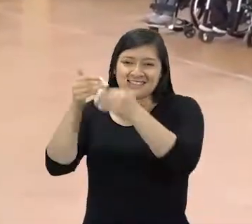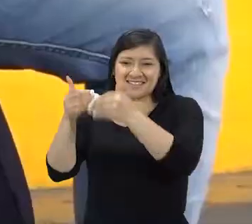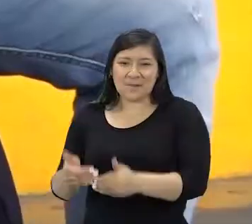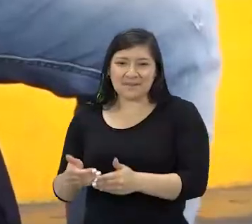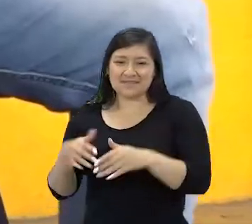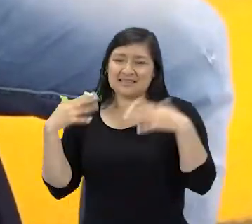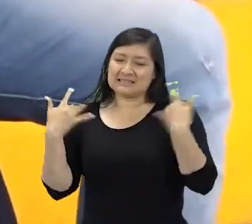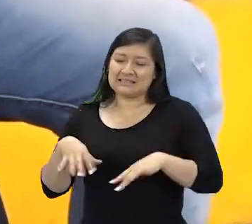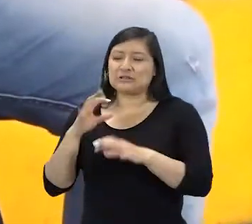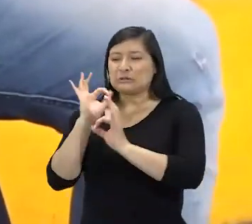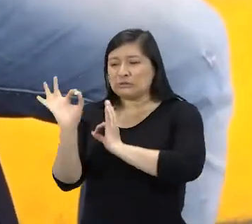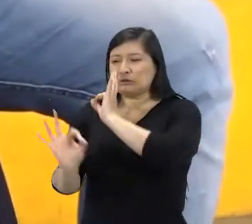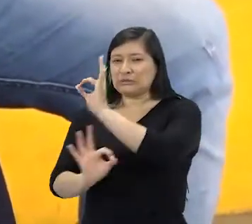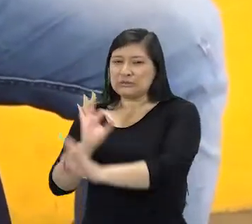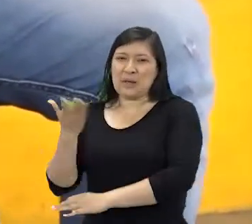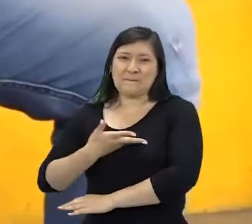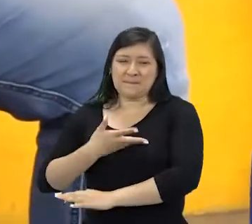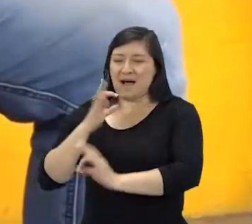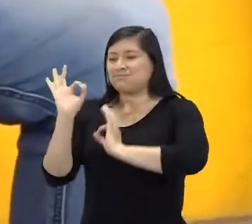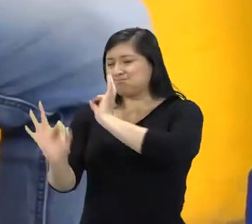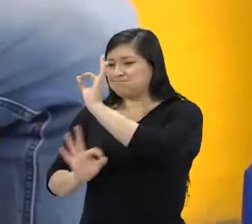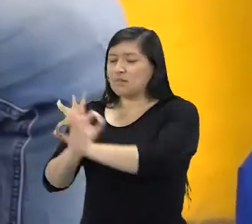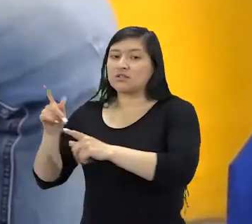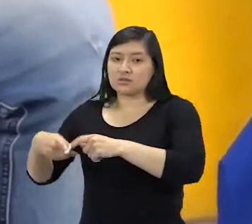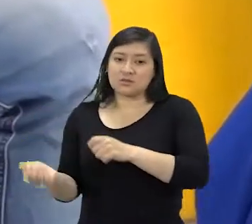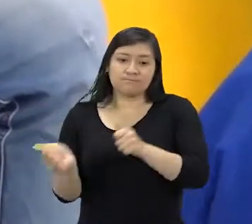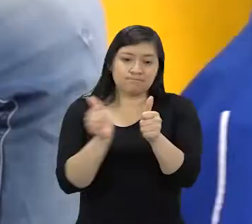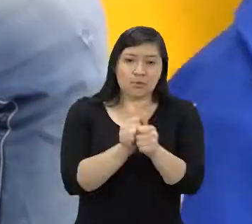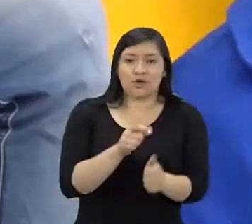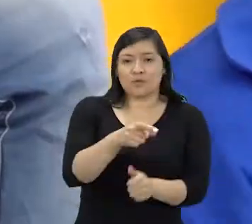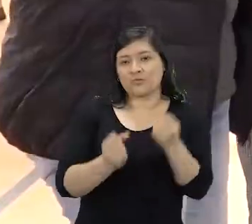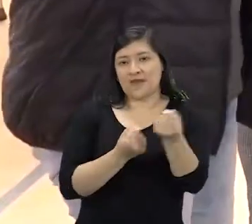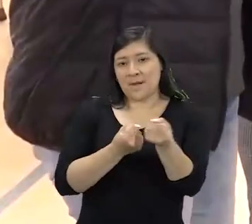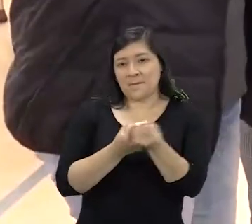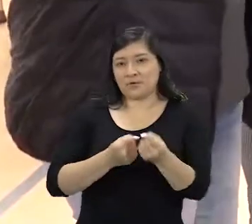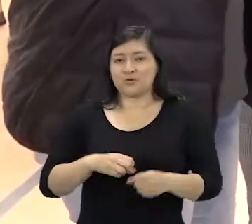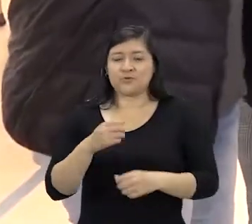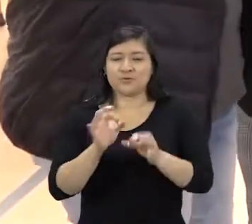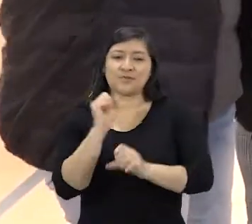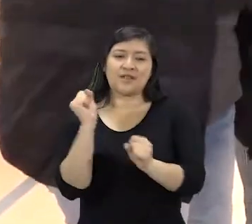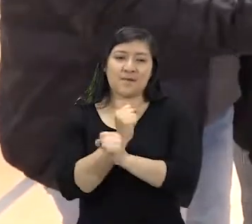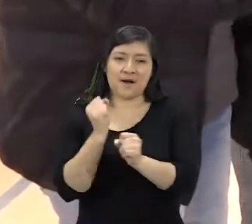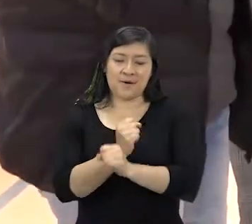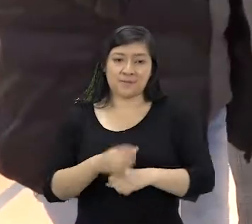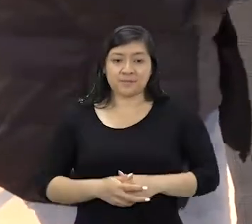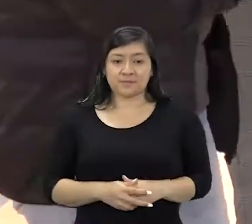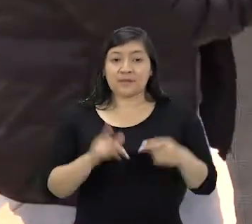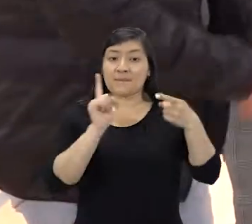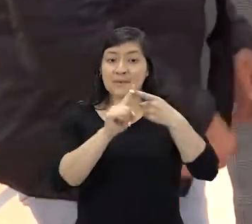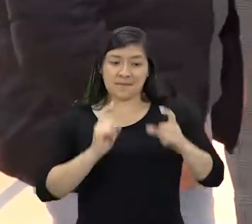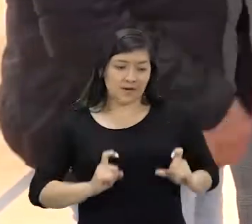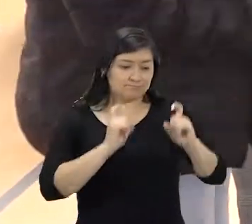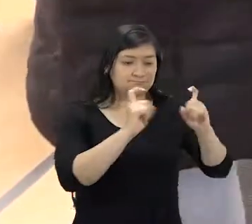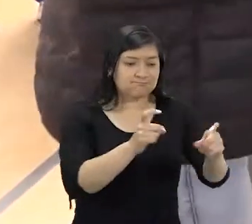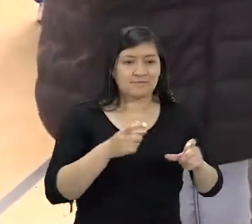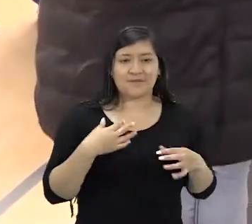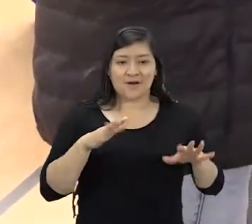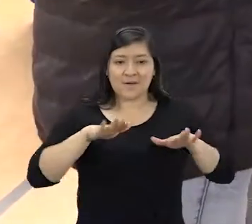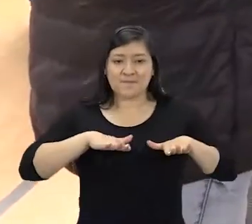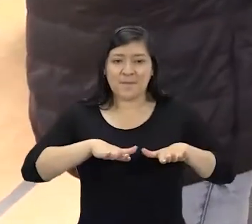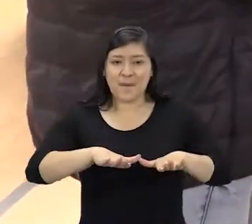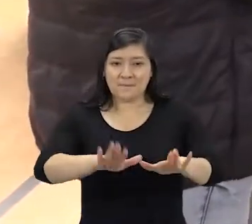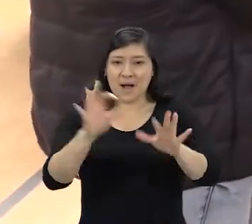han tomado el cuidado de sus hijos como la razón de su vida. Les entrega unas máquinas de coser y también